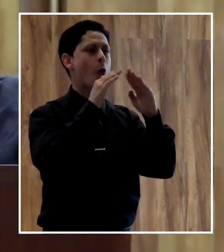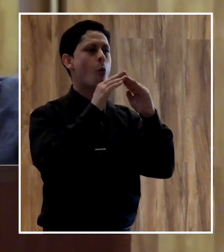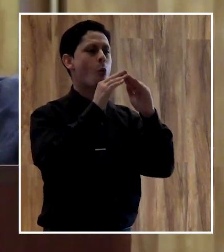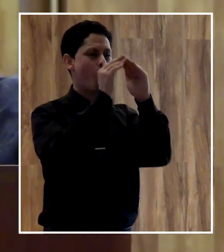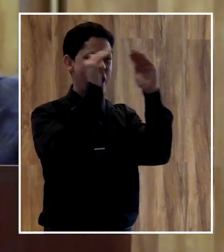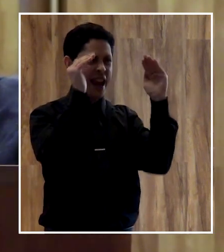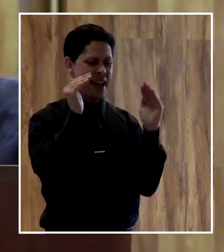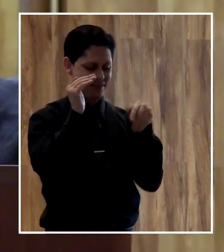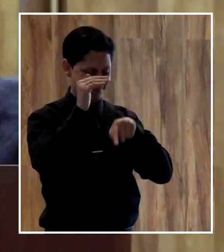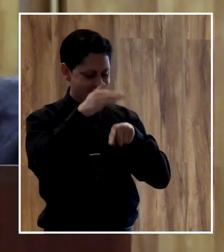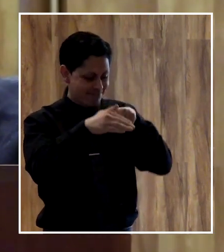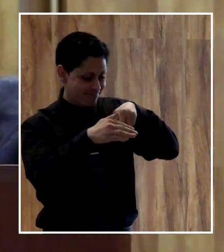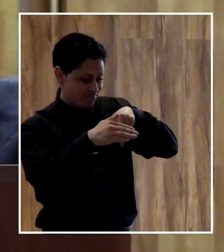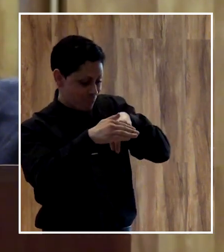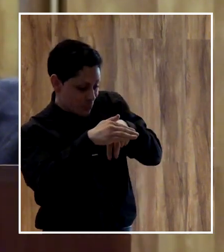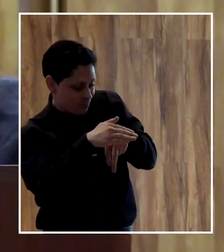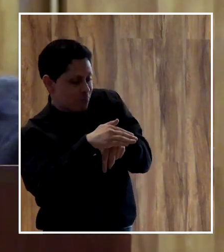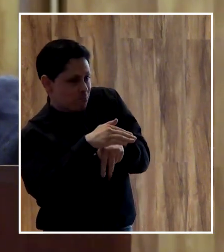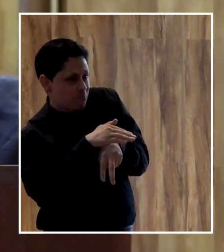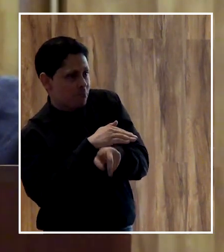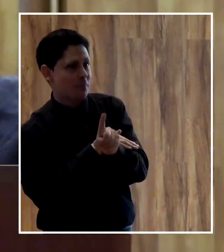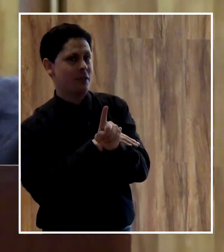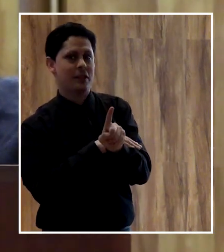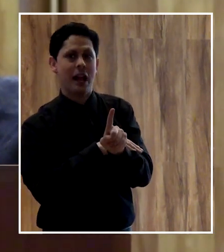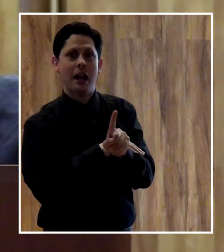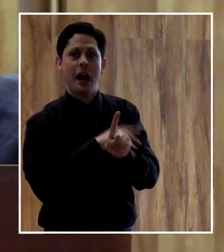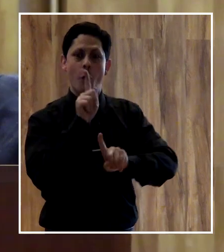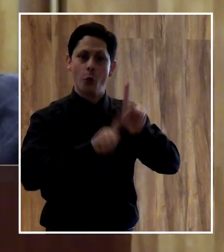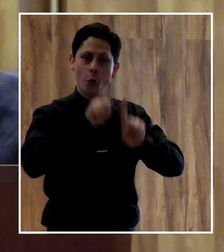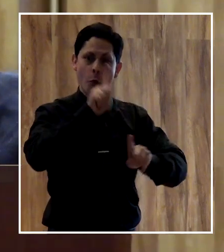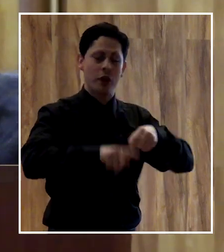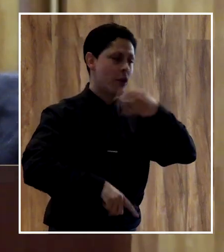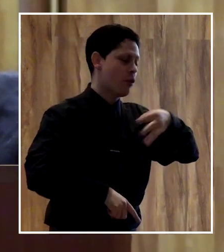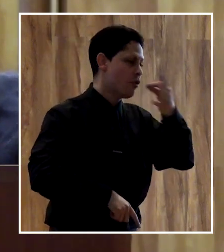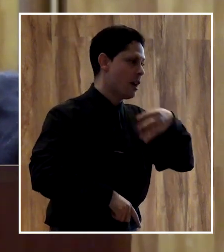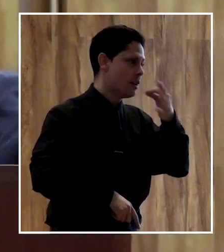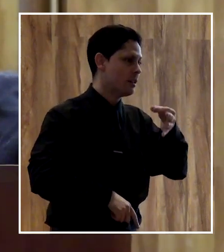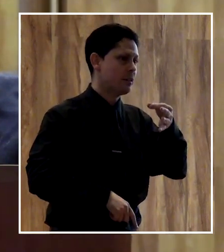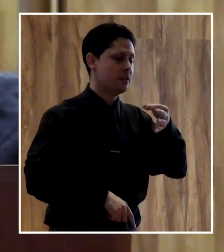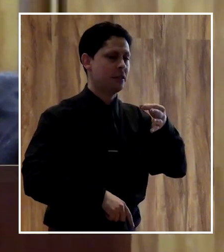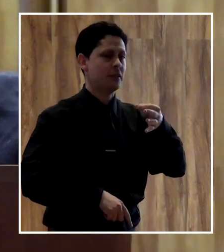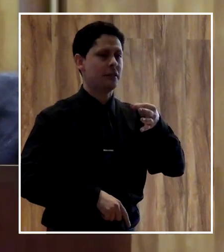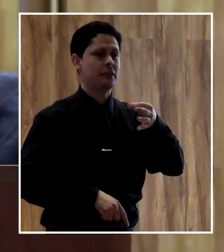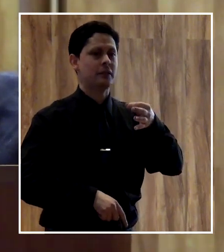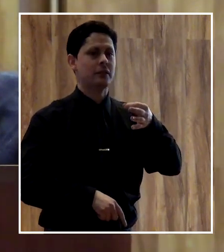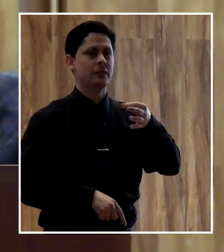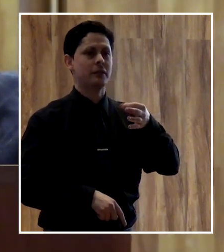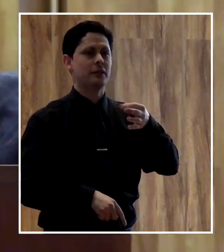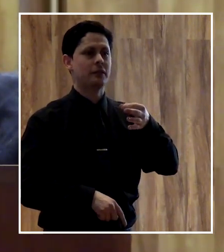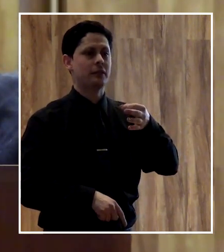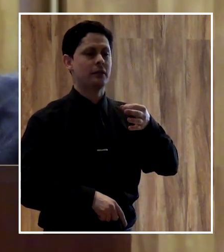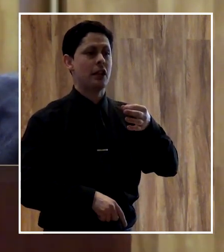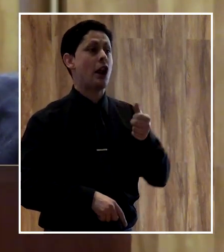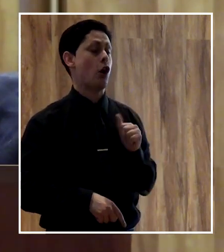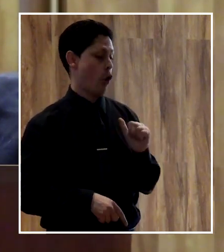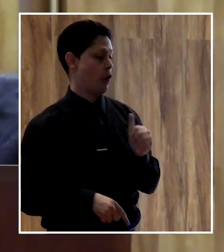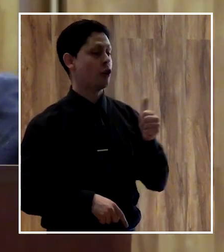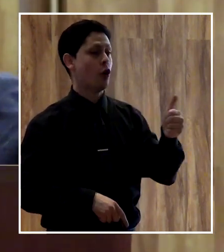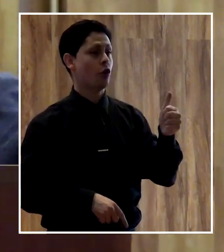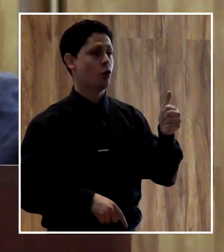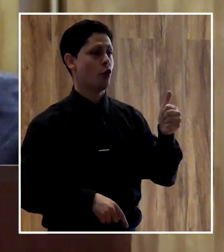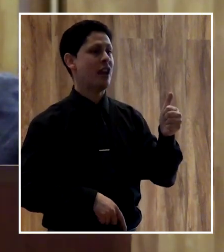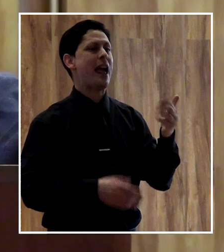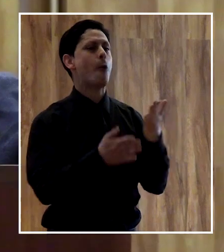durante varios años. Cosas que no muchos pueden contar, pero eran un derecho que tenían